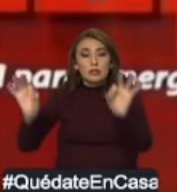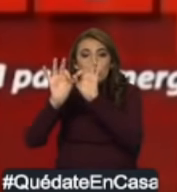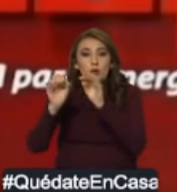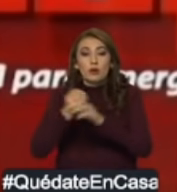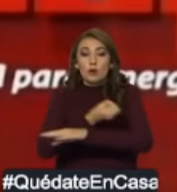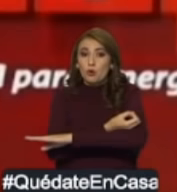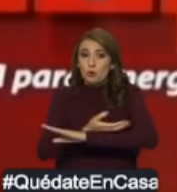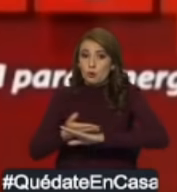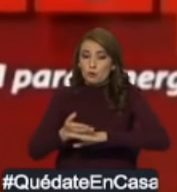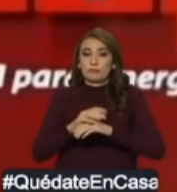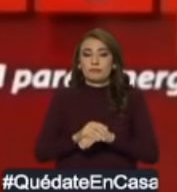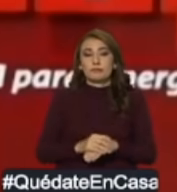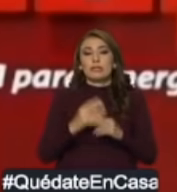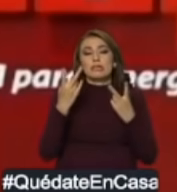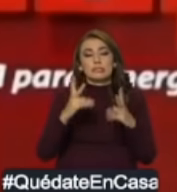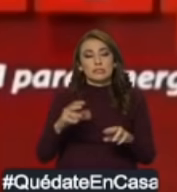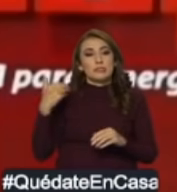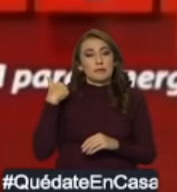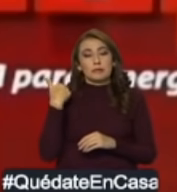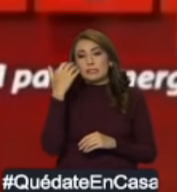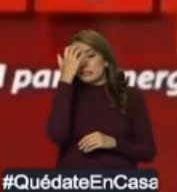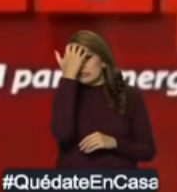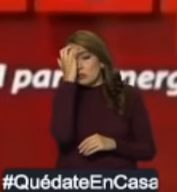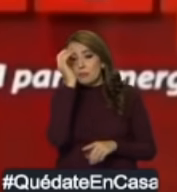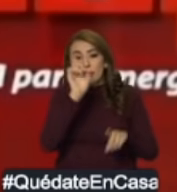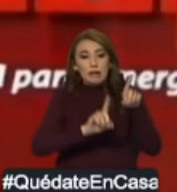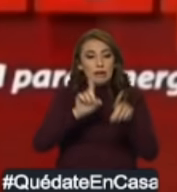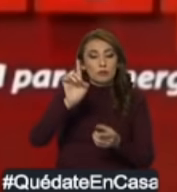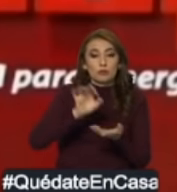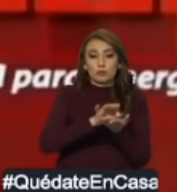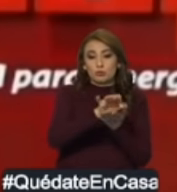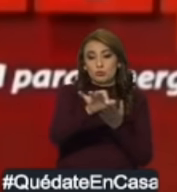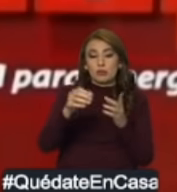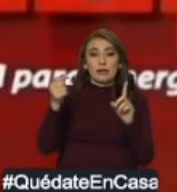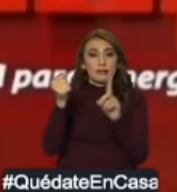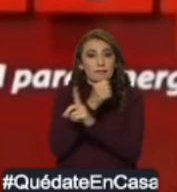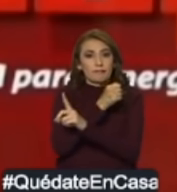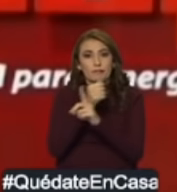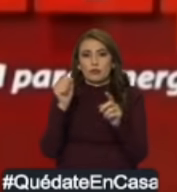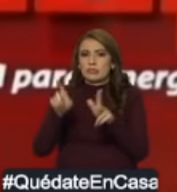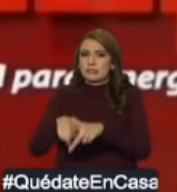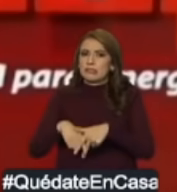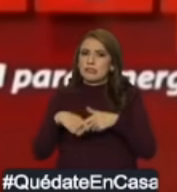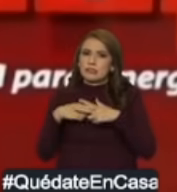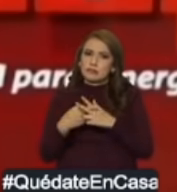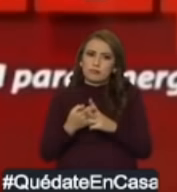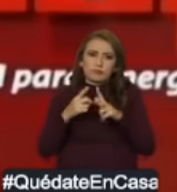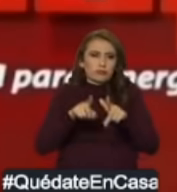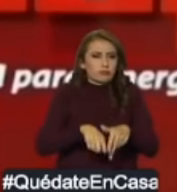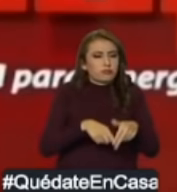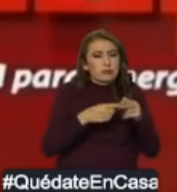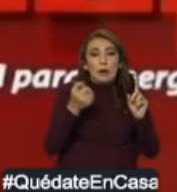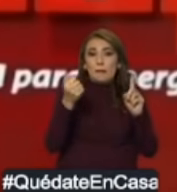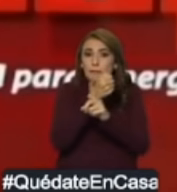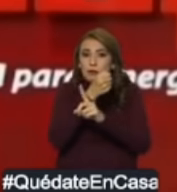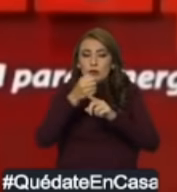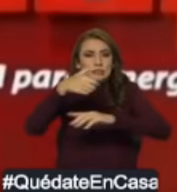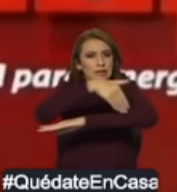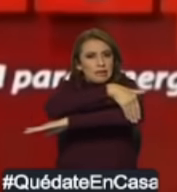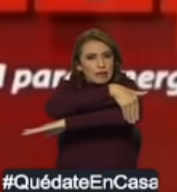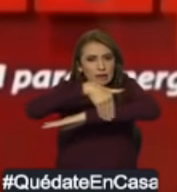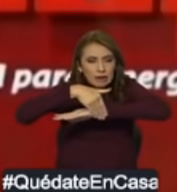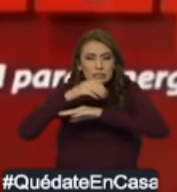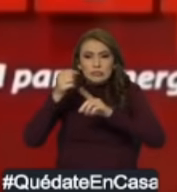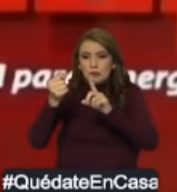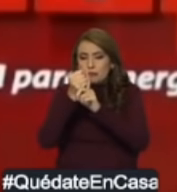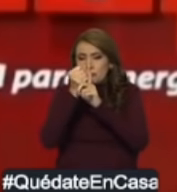sugerencias, tenemos preocupaciones sobre cantones en donde la violencia empieza a tener un repunte y mucha de esta violencia es